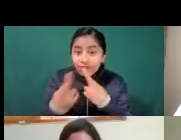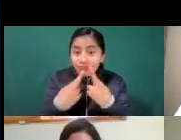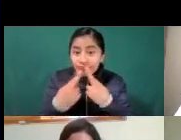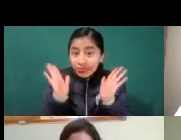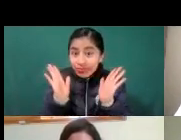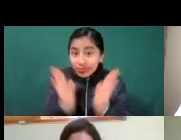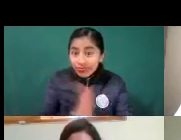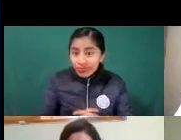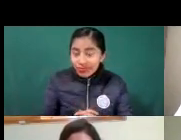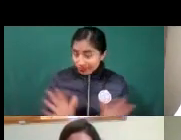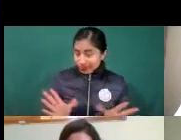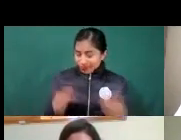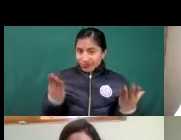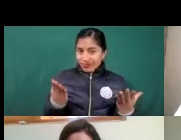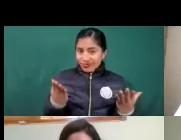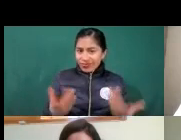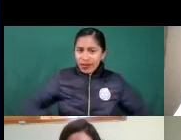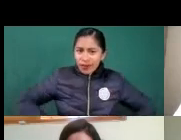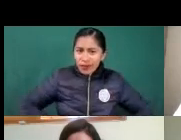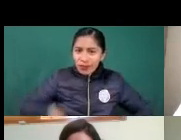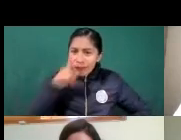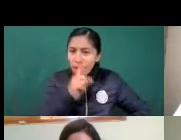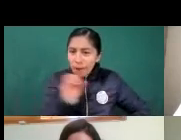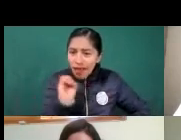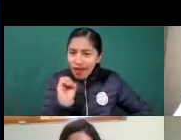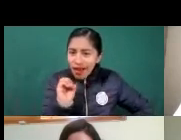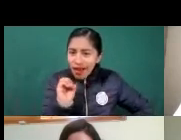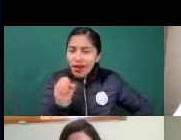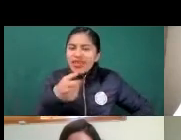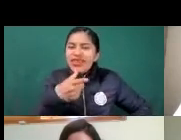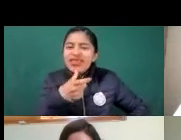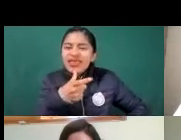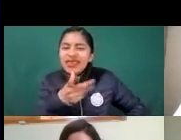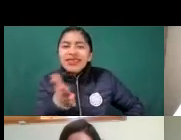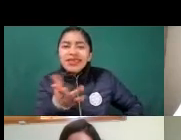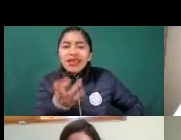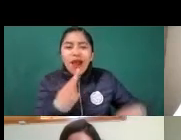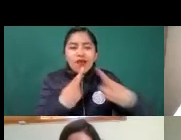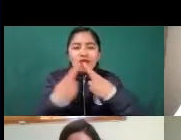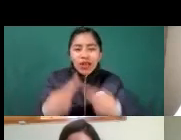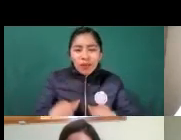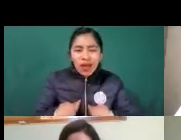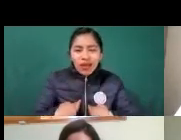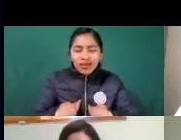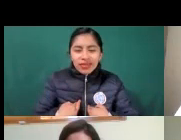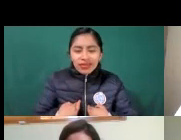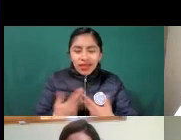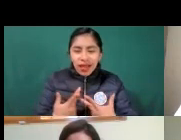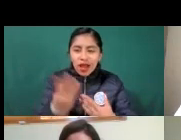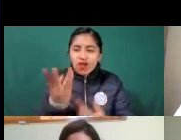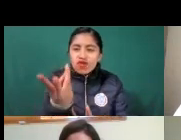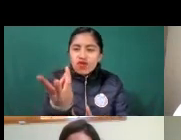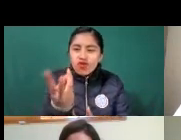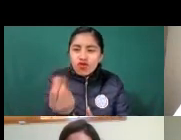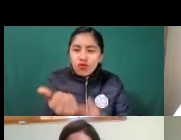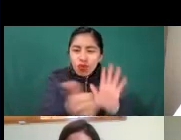No puede ser, a ver, alguien que me pueda explicar, por favor, alguien que me dé esa respuesta. ¿En qué artículo